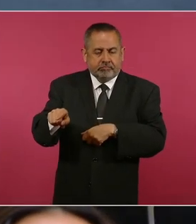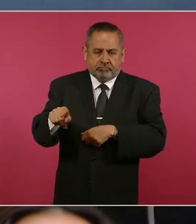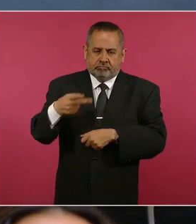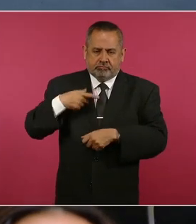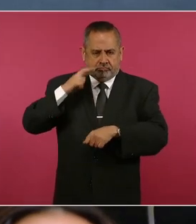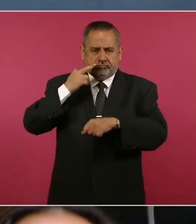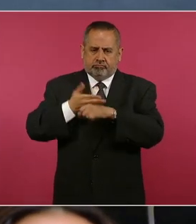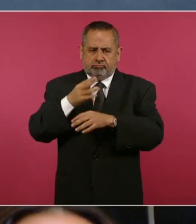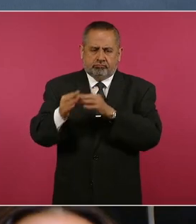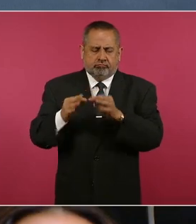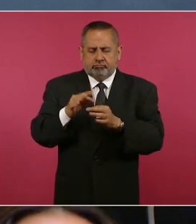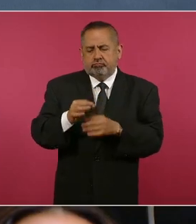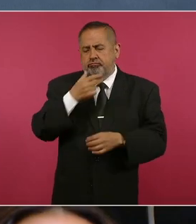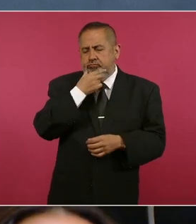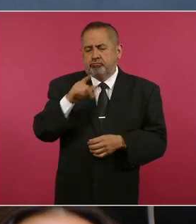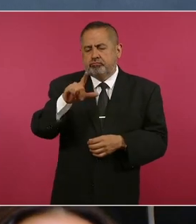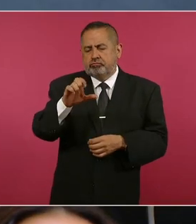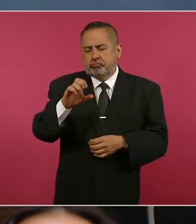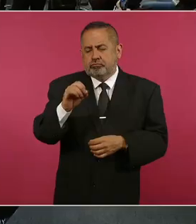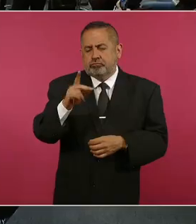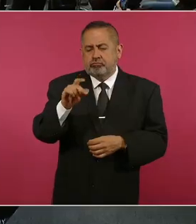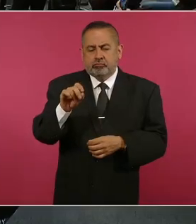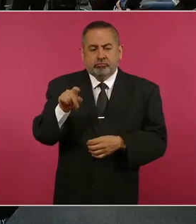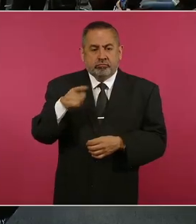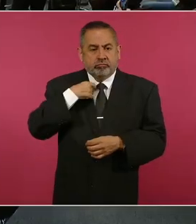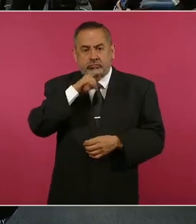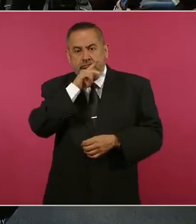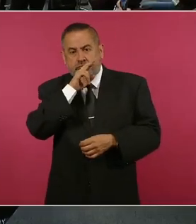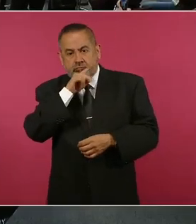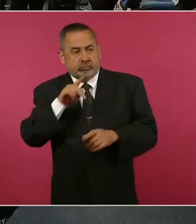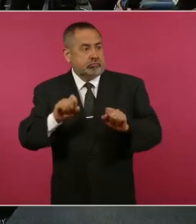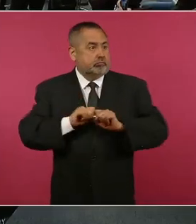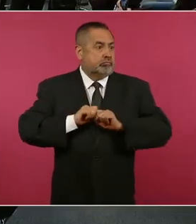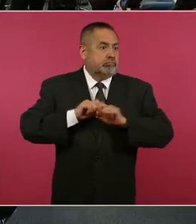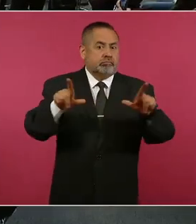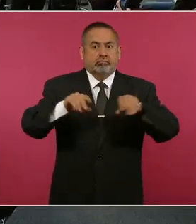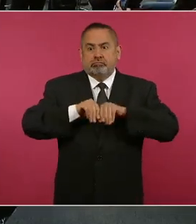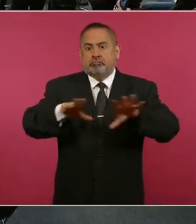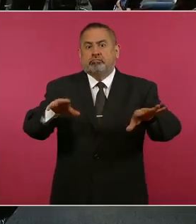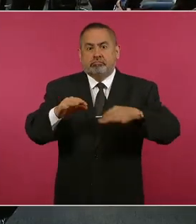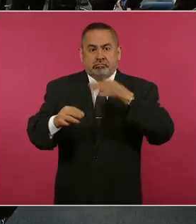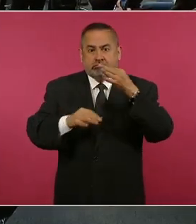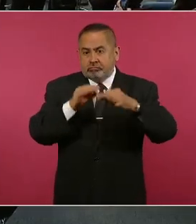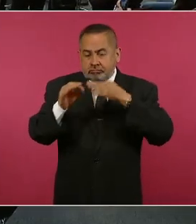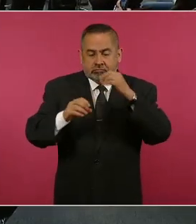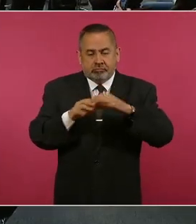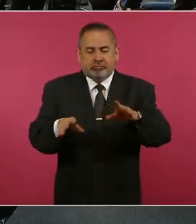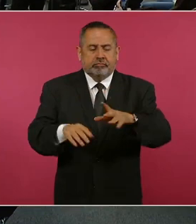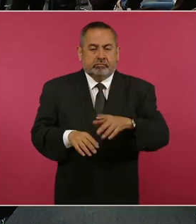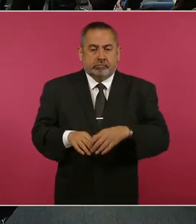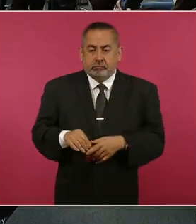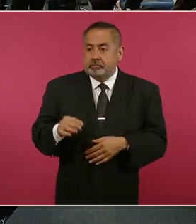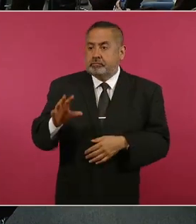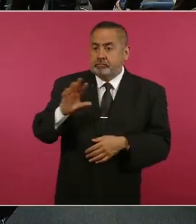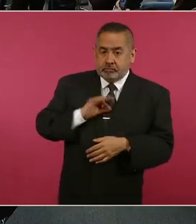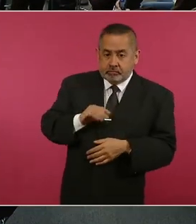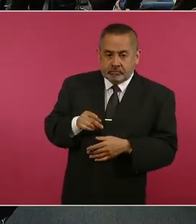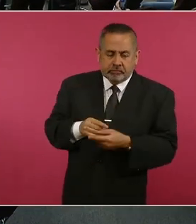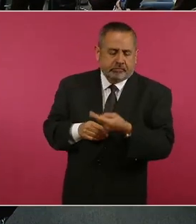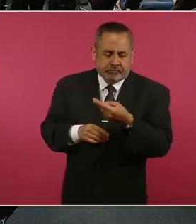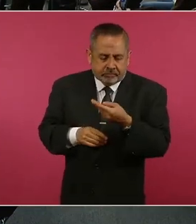seria, Leopoldo de Gives, preocupado, porque eso estaba en las redes, me mandó el